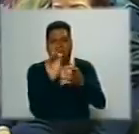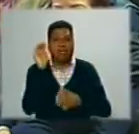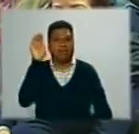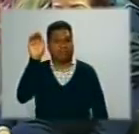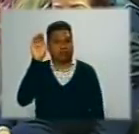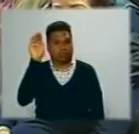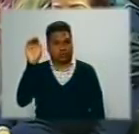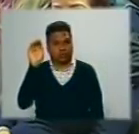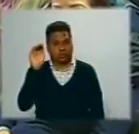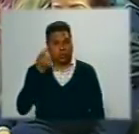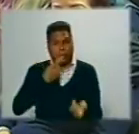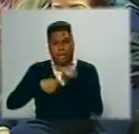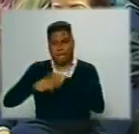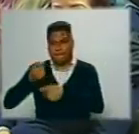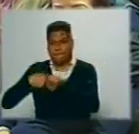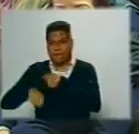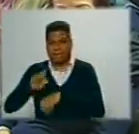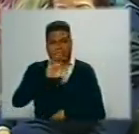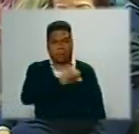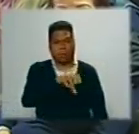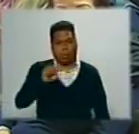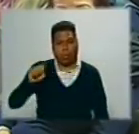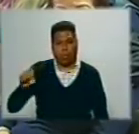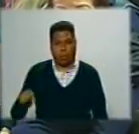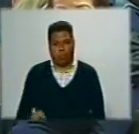del comercio, el futuro